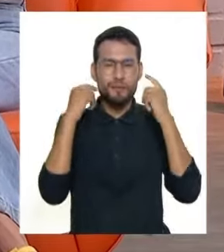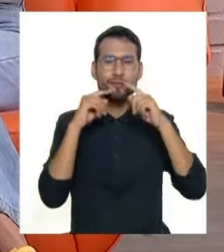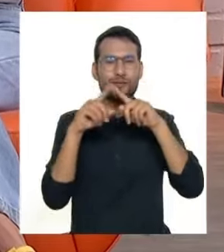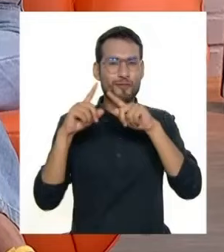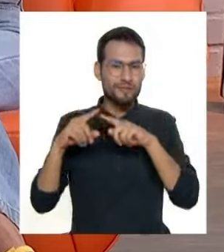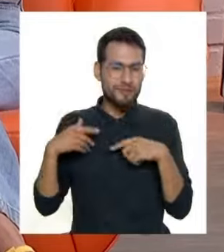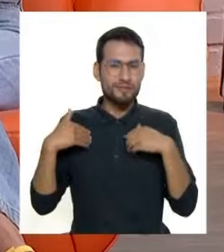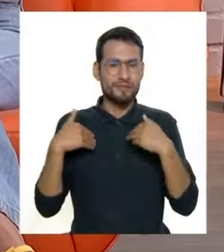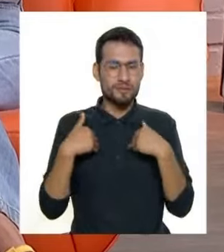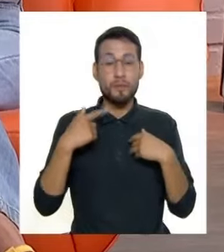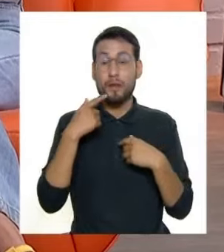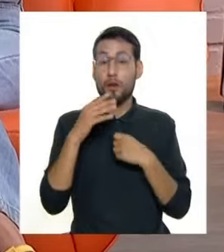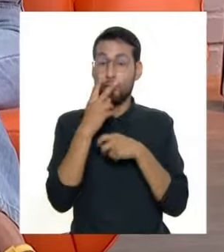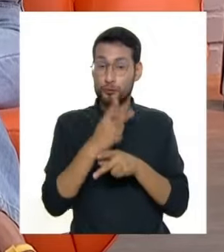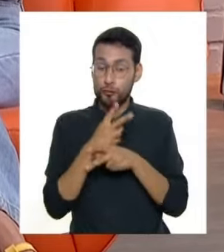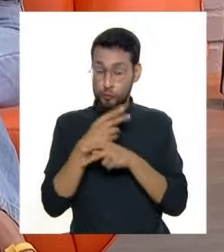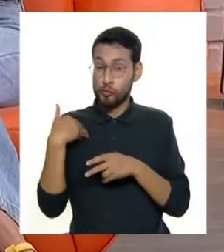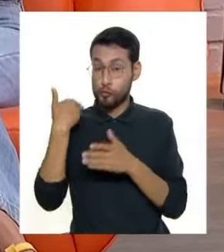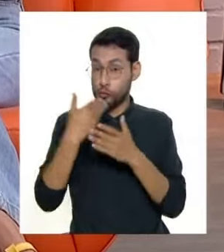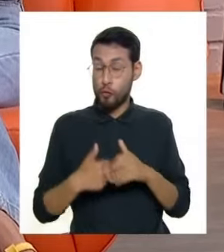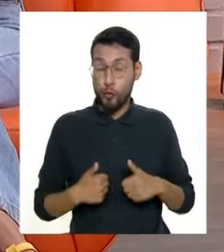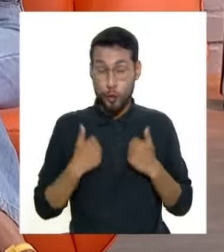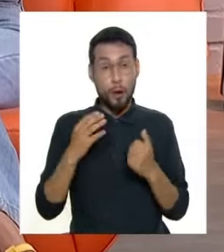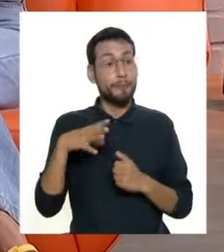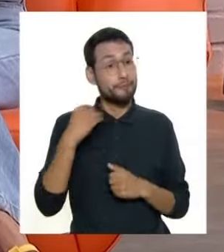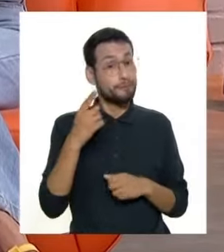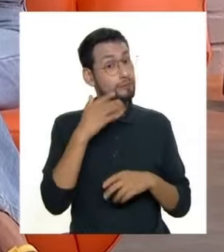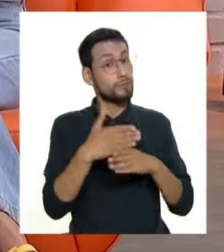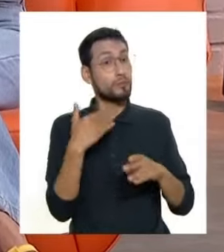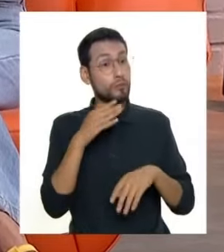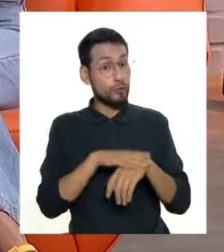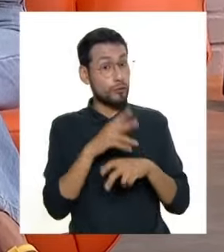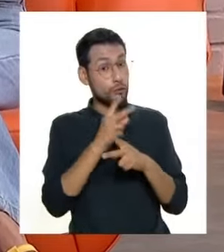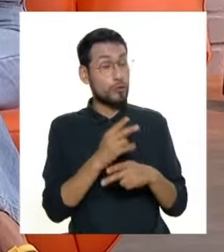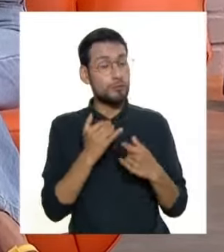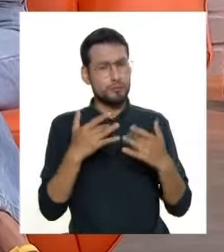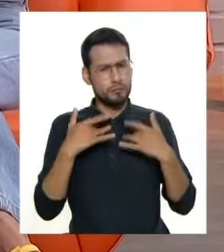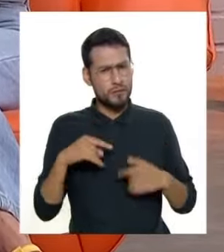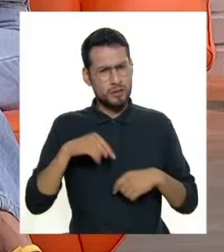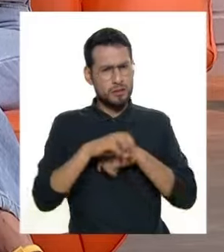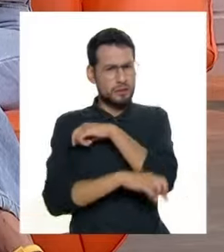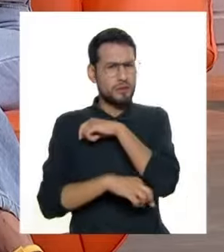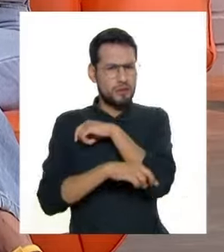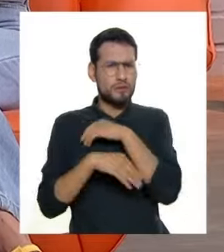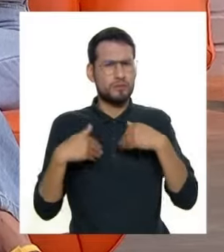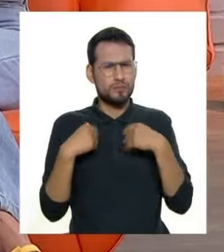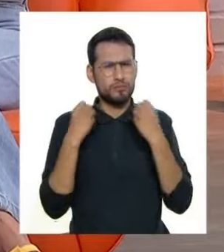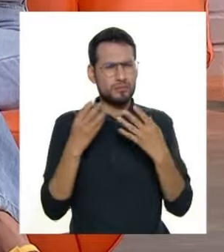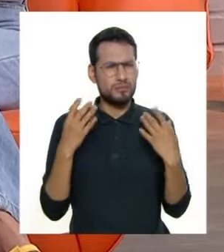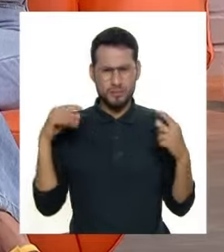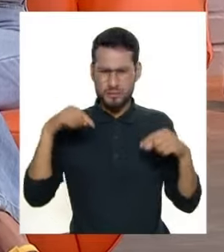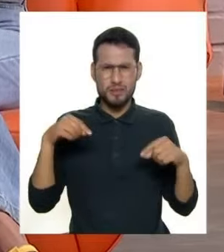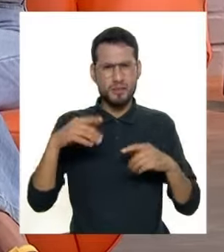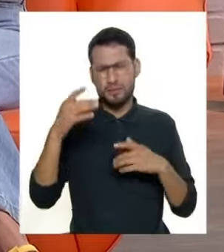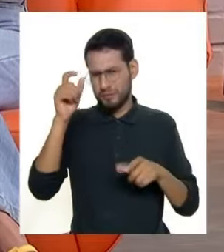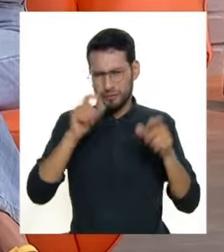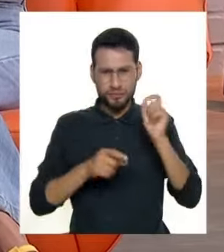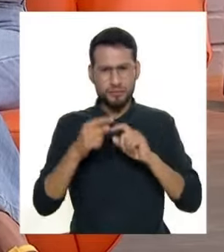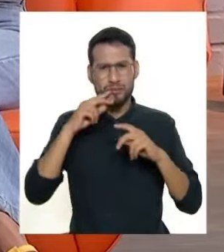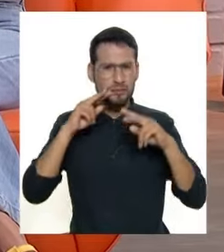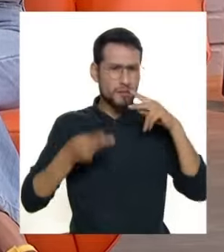elementos que tenemos que cuidar a lo largo de la vida porque hay una mirada preventiva. Es lamentable que en nuestro país tenemos un récord de edéntulos, de gente que pierde